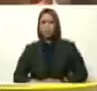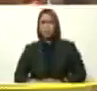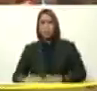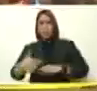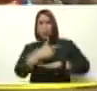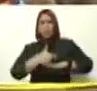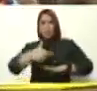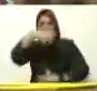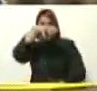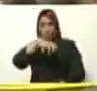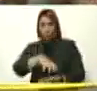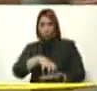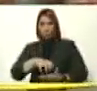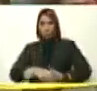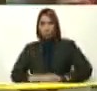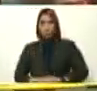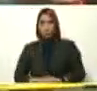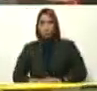gobierno regional.